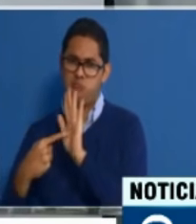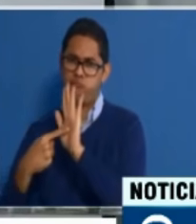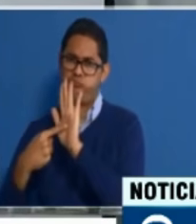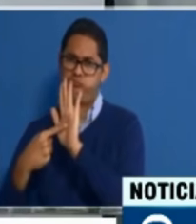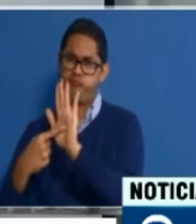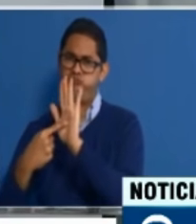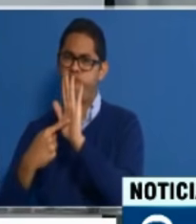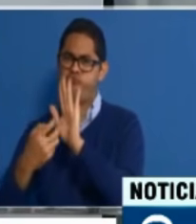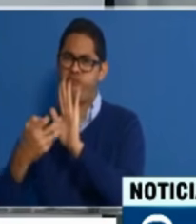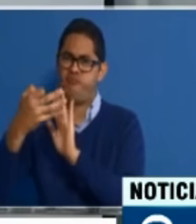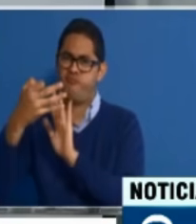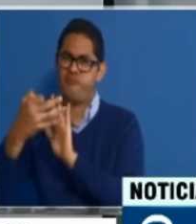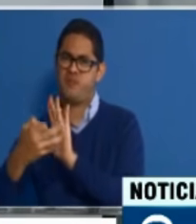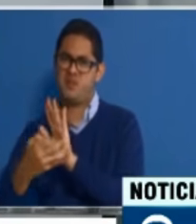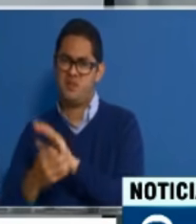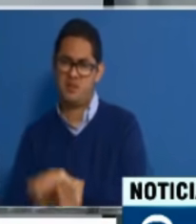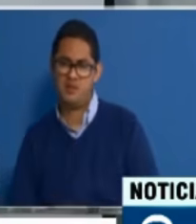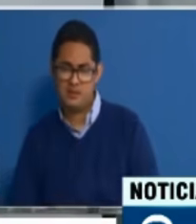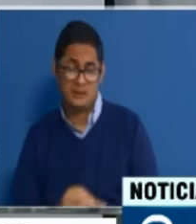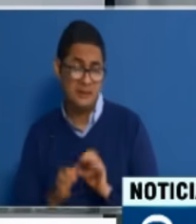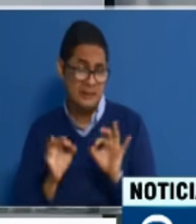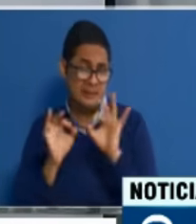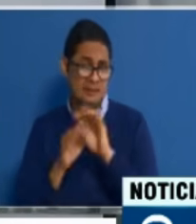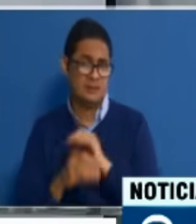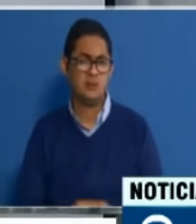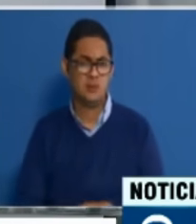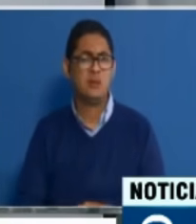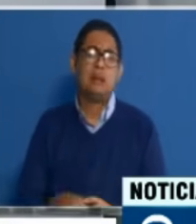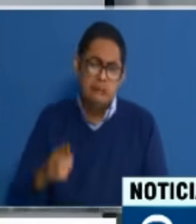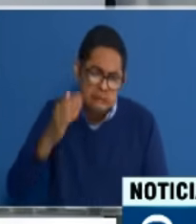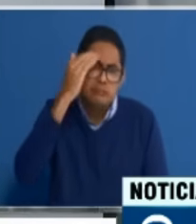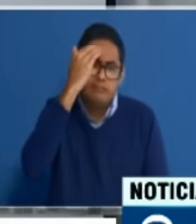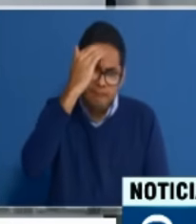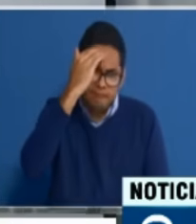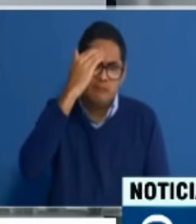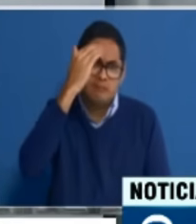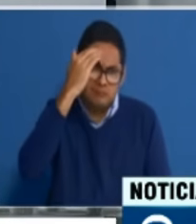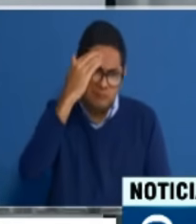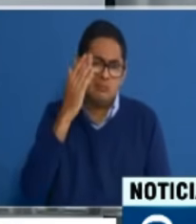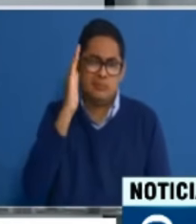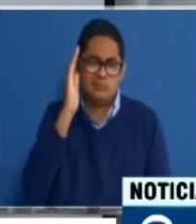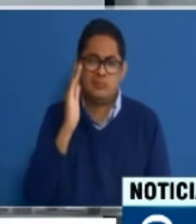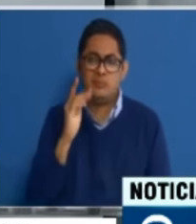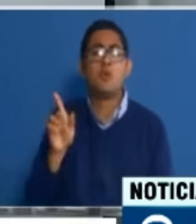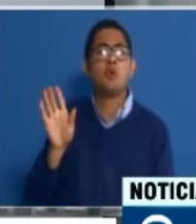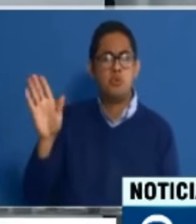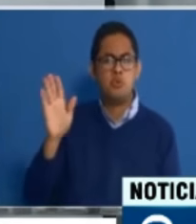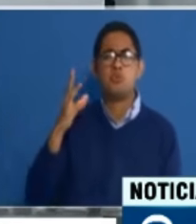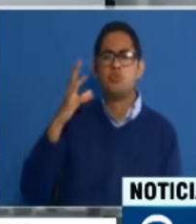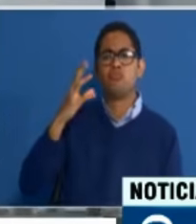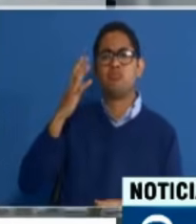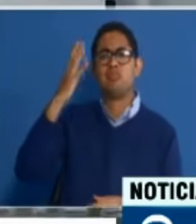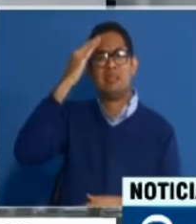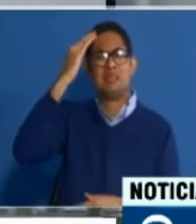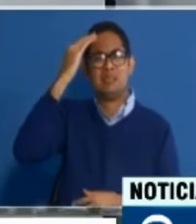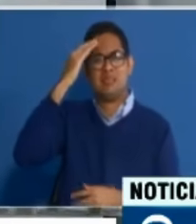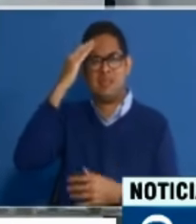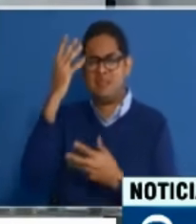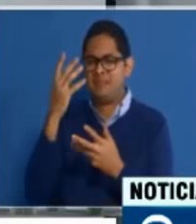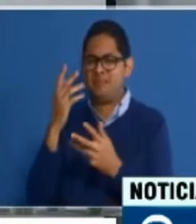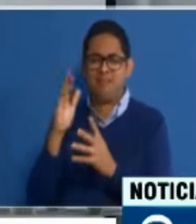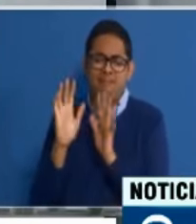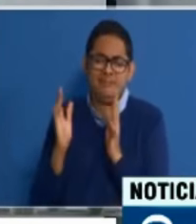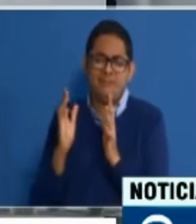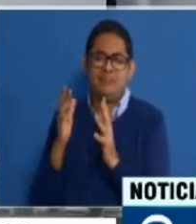Bien importante, y entendemos sin ningún problema, y lo que hemos estudiado de economía, la básica, la 101,